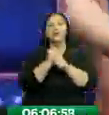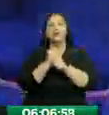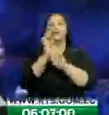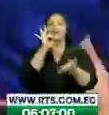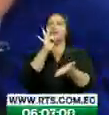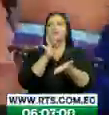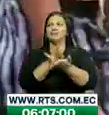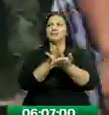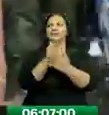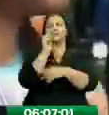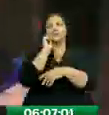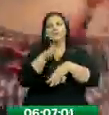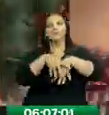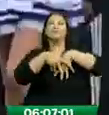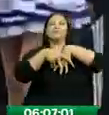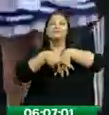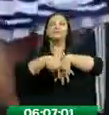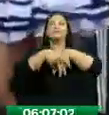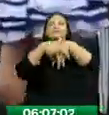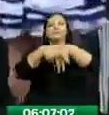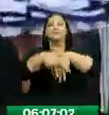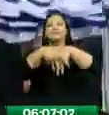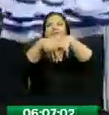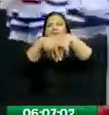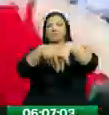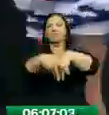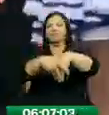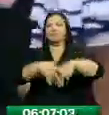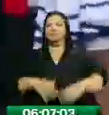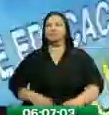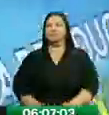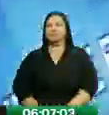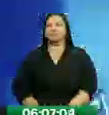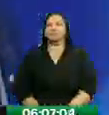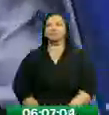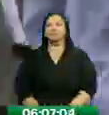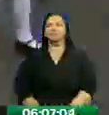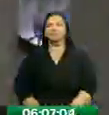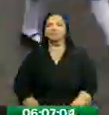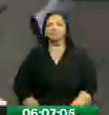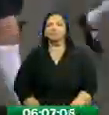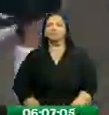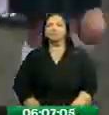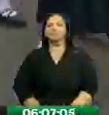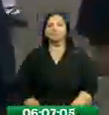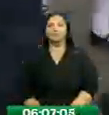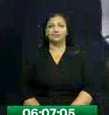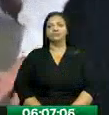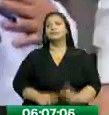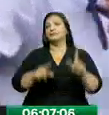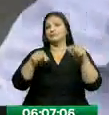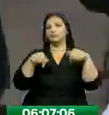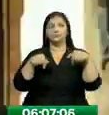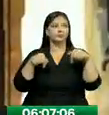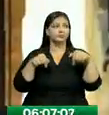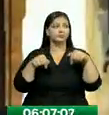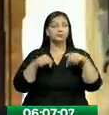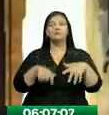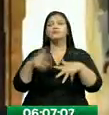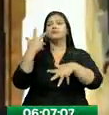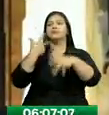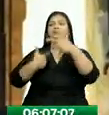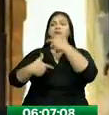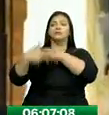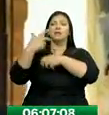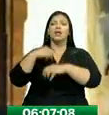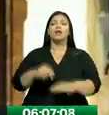ciudad. Aquí se rindió homenaje a la provincia de Aves y Cascadas. Es recordar la lucha histórica de nuestros ancestros